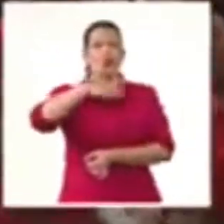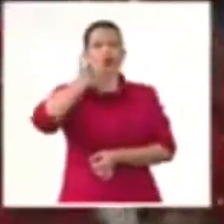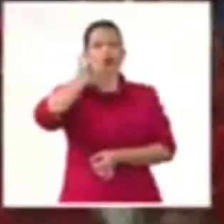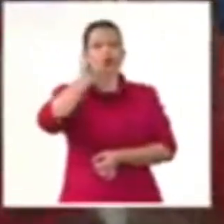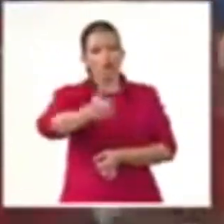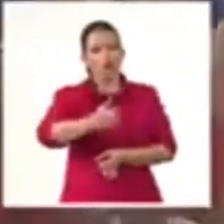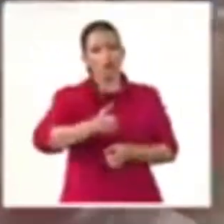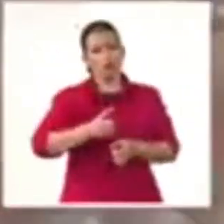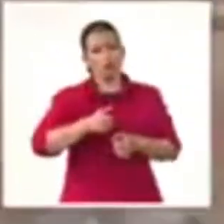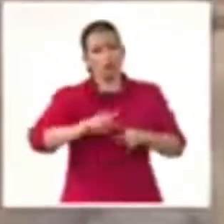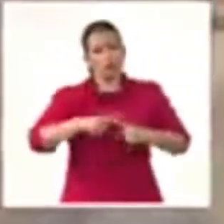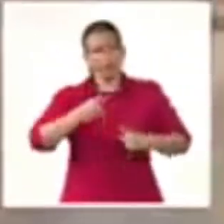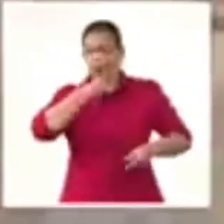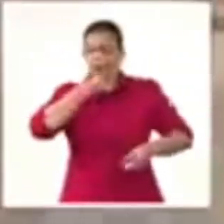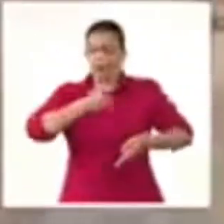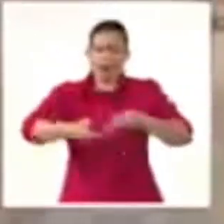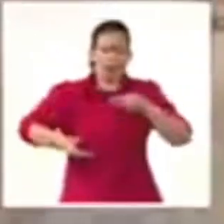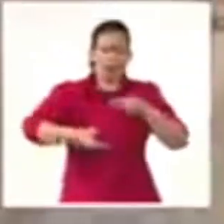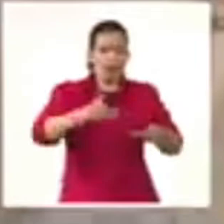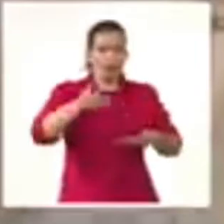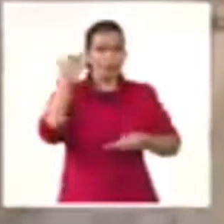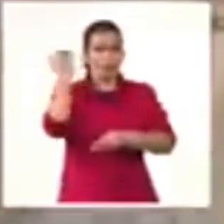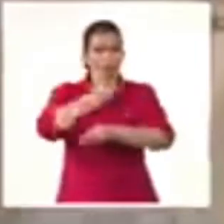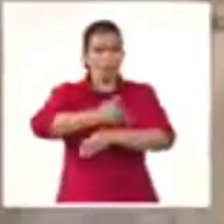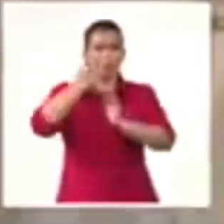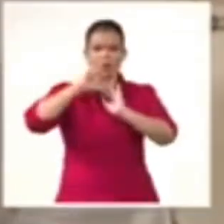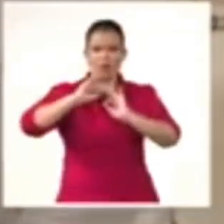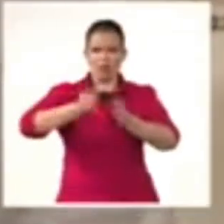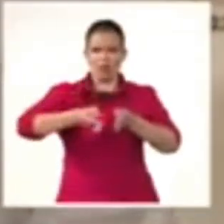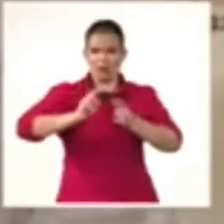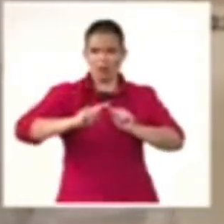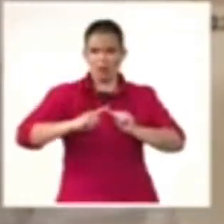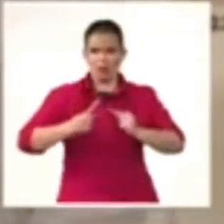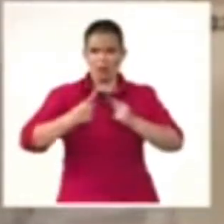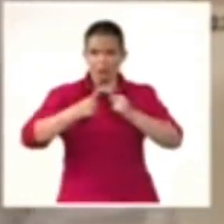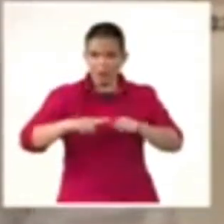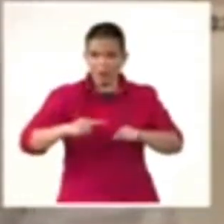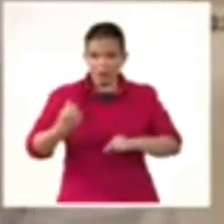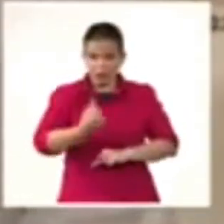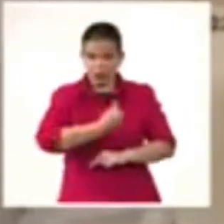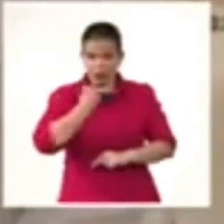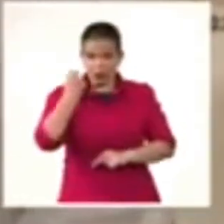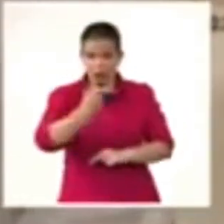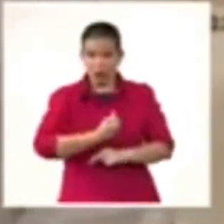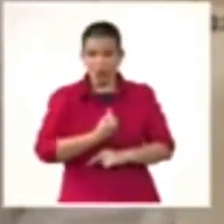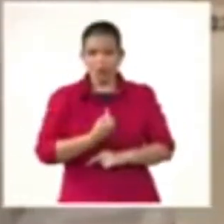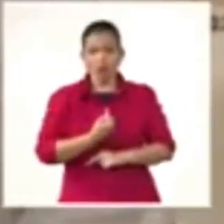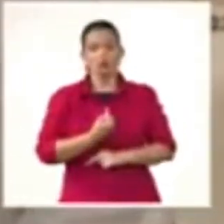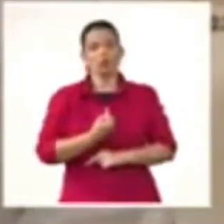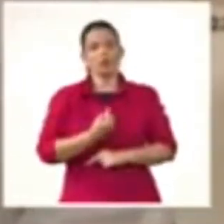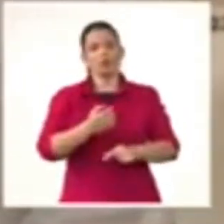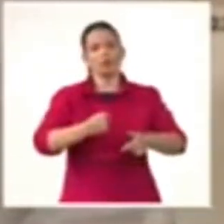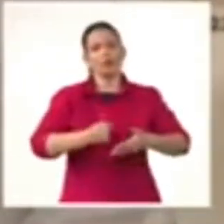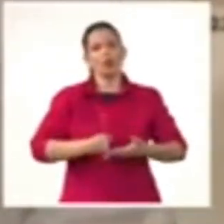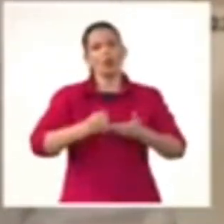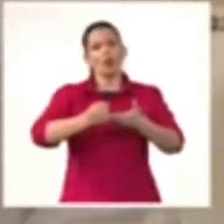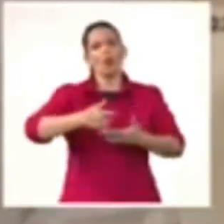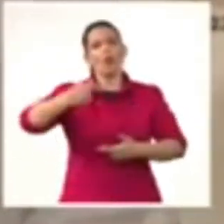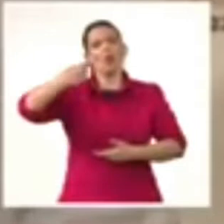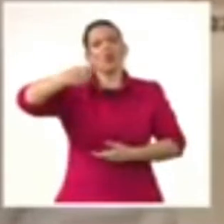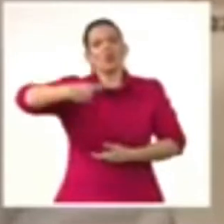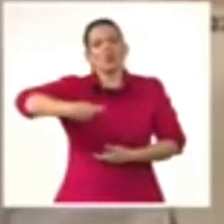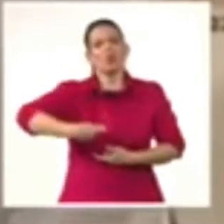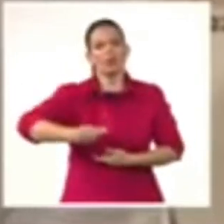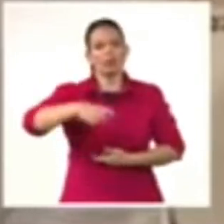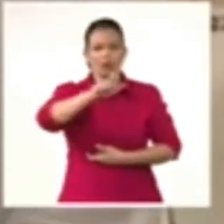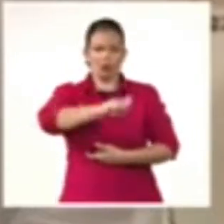significa estar bloqueados, hemos levantado una obra de justicia social que nos coloca al nivel de los países más avanzados